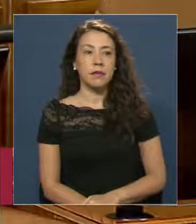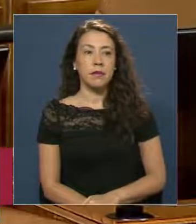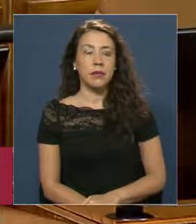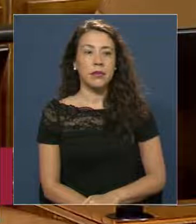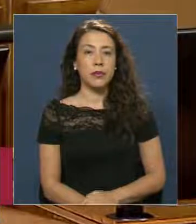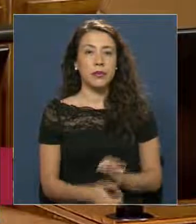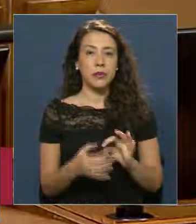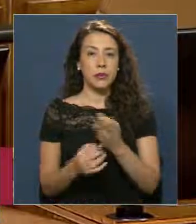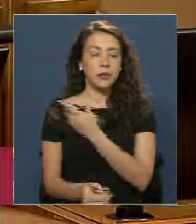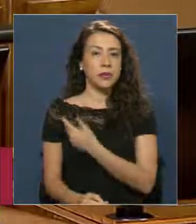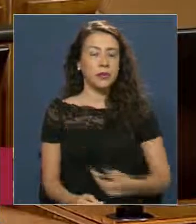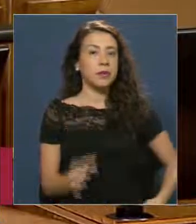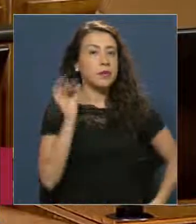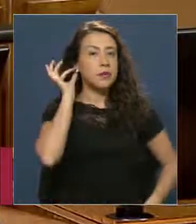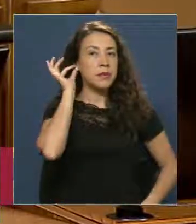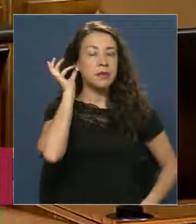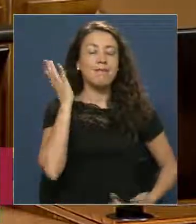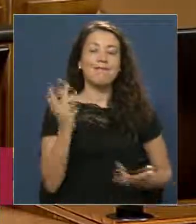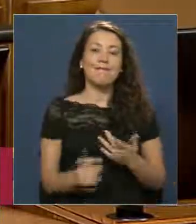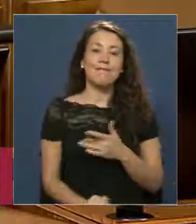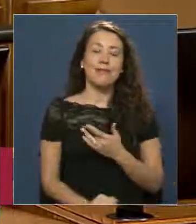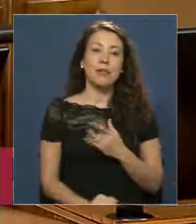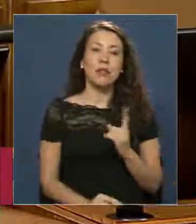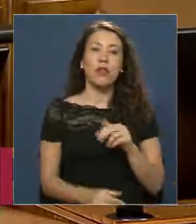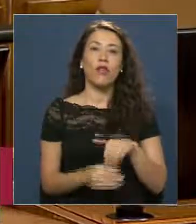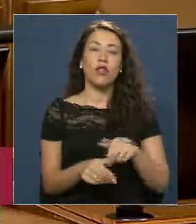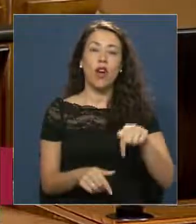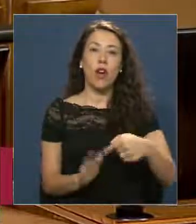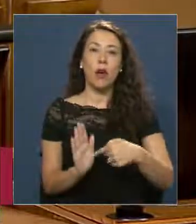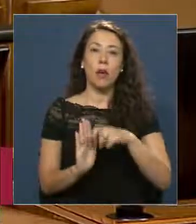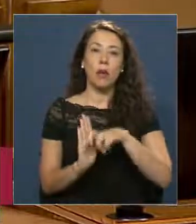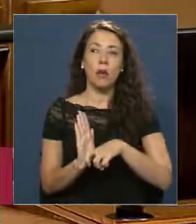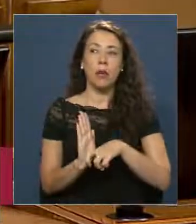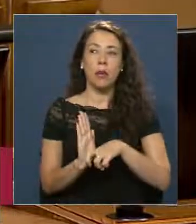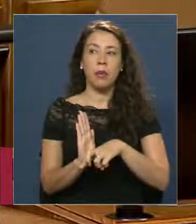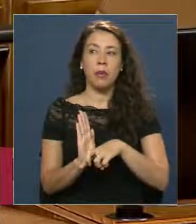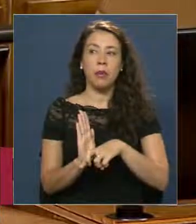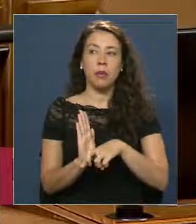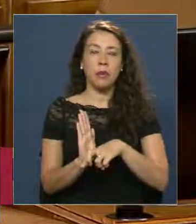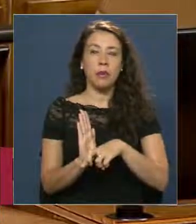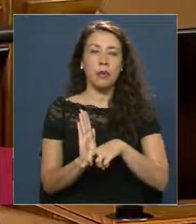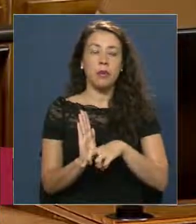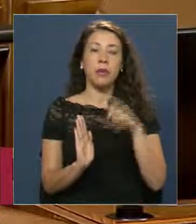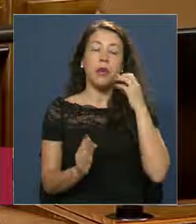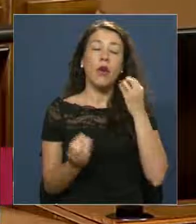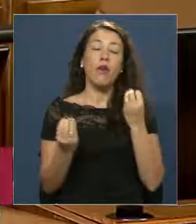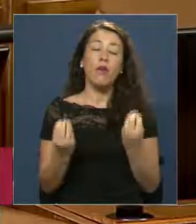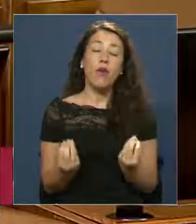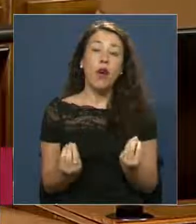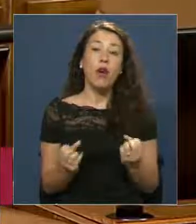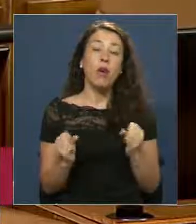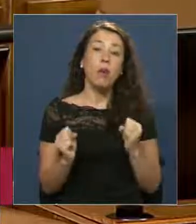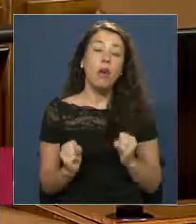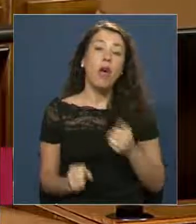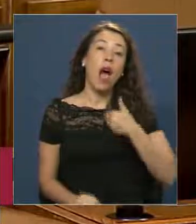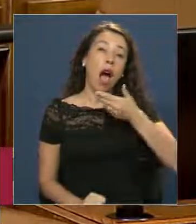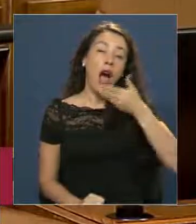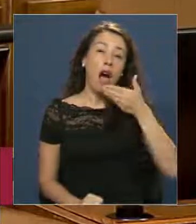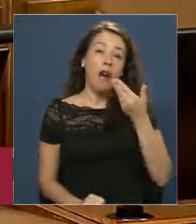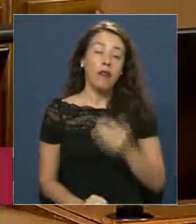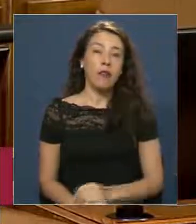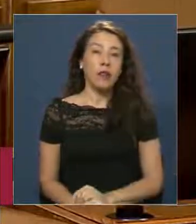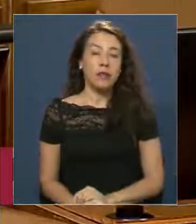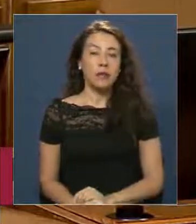Gracias, Presidenta. Qué lástima que no se vote hoy día este proyecto, pero qué bueno poder al menos intervenir